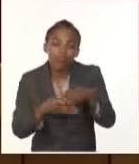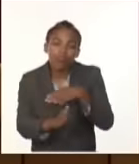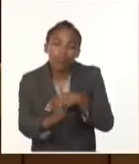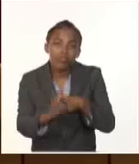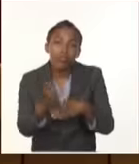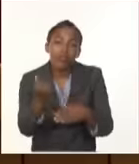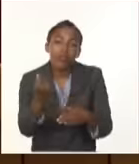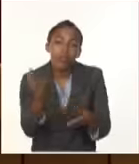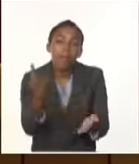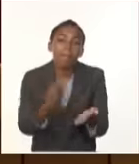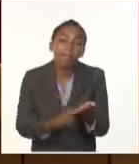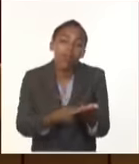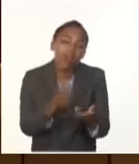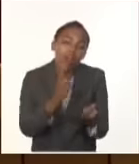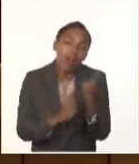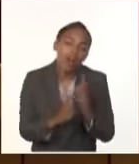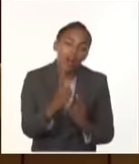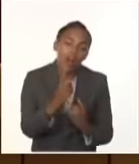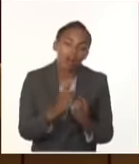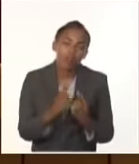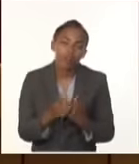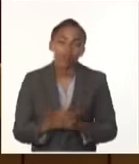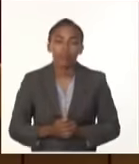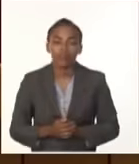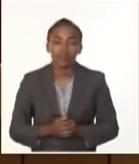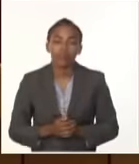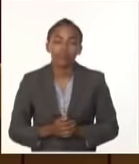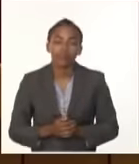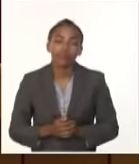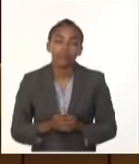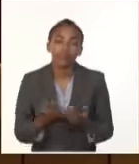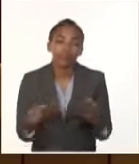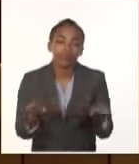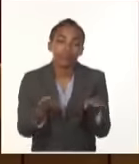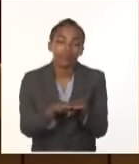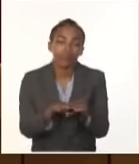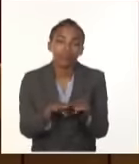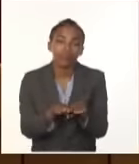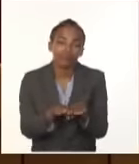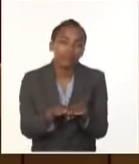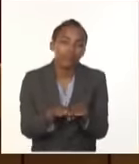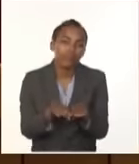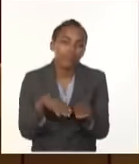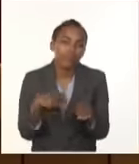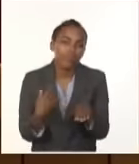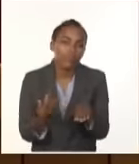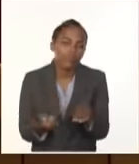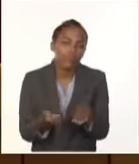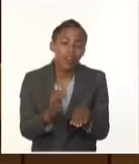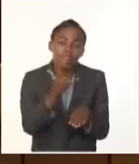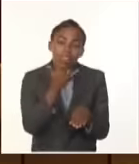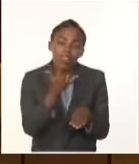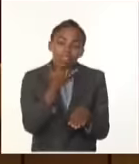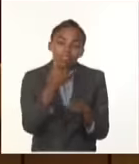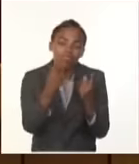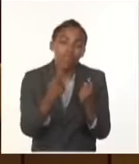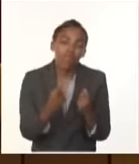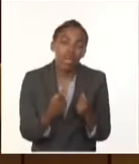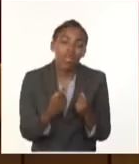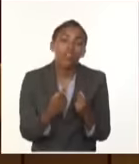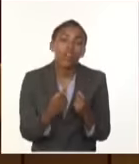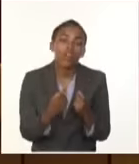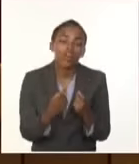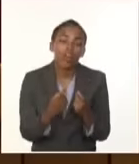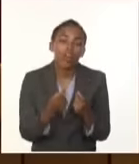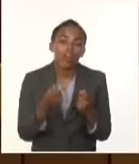población. Paralelamente, y como consecuencia de las sostenidas carencias y limitaciones, crecen las